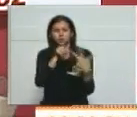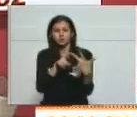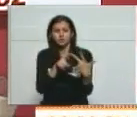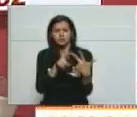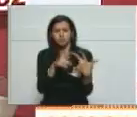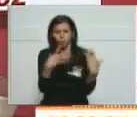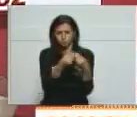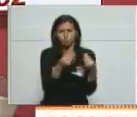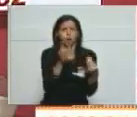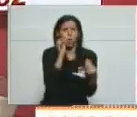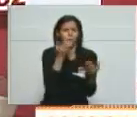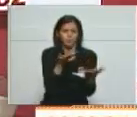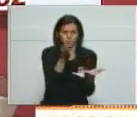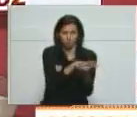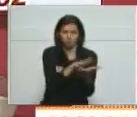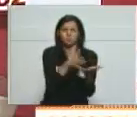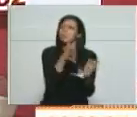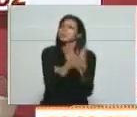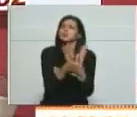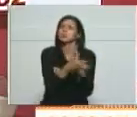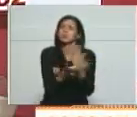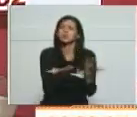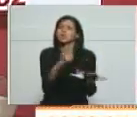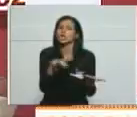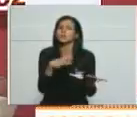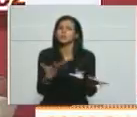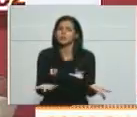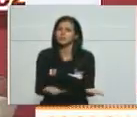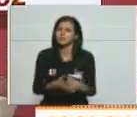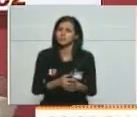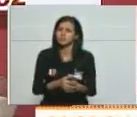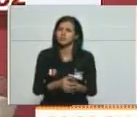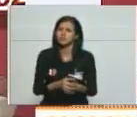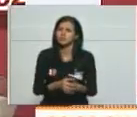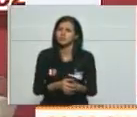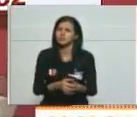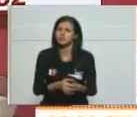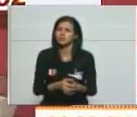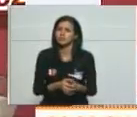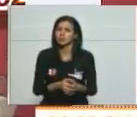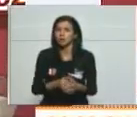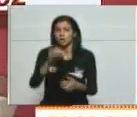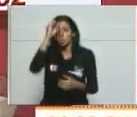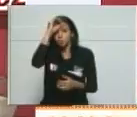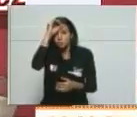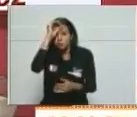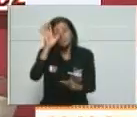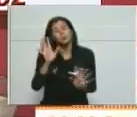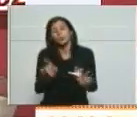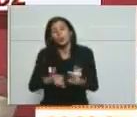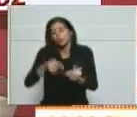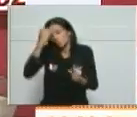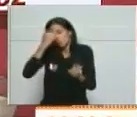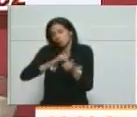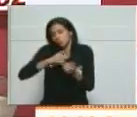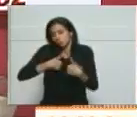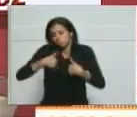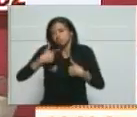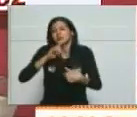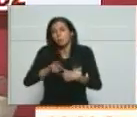Porque ¿qué ocurrió? Yo lo voy a decir porque yo llamo, yo pregunto. El que no sabe, el que es bruto, tiene que preguntar, ¿verdad? Yo llamé a unos